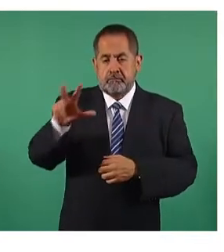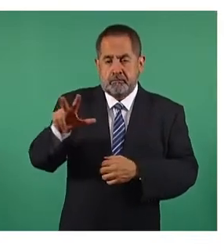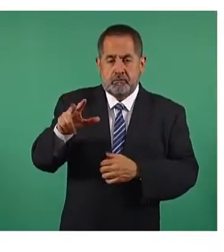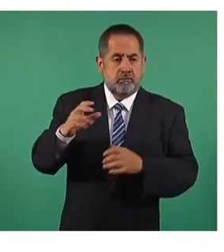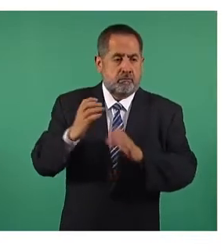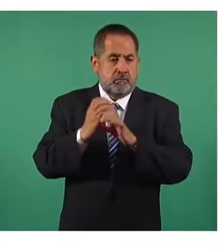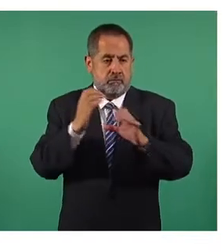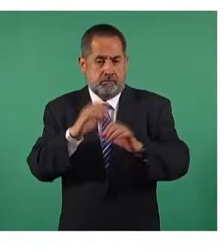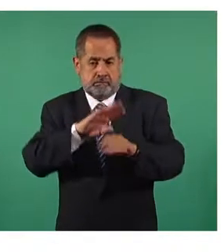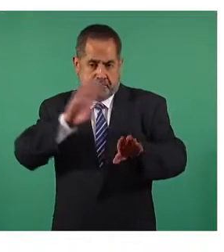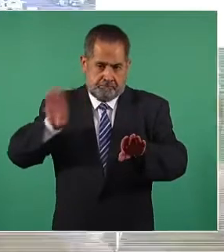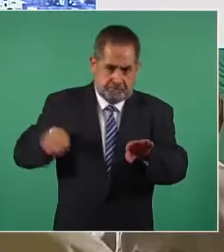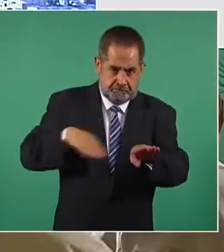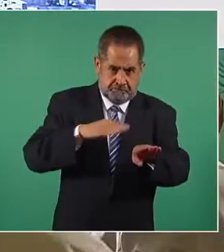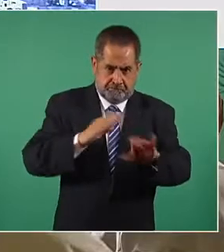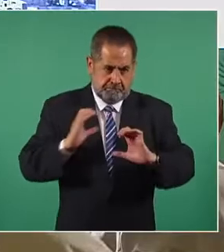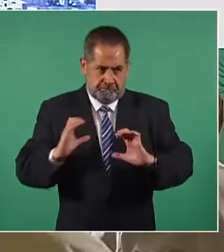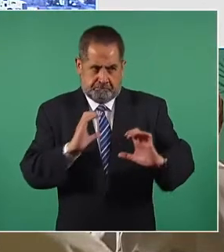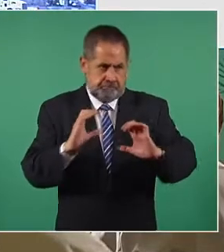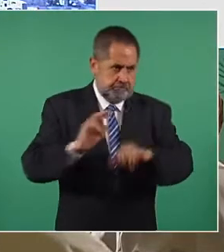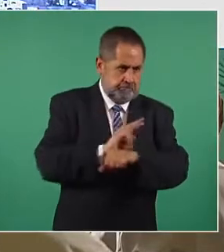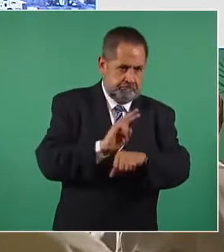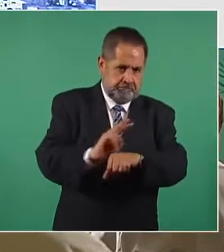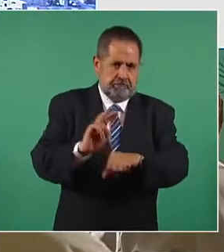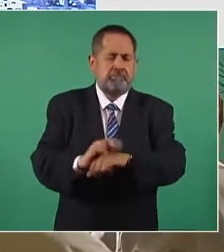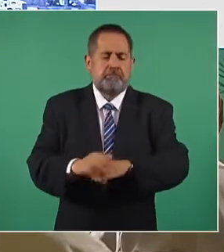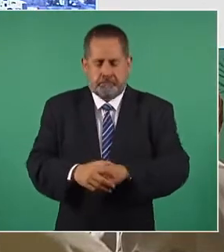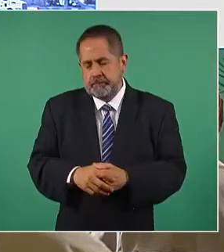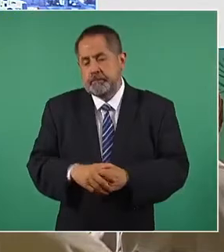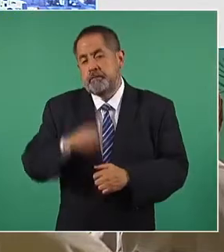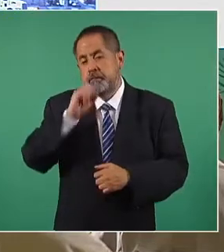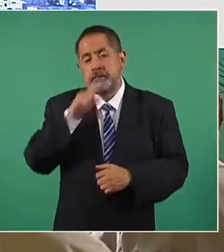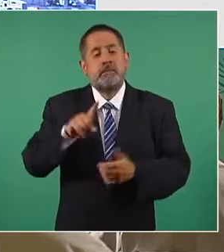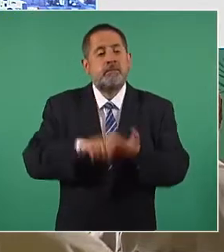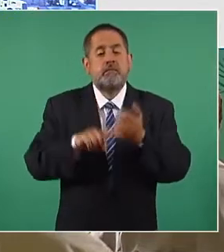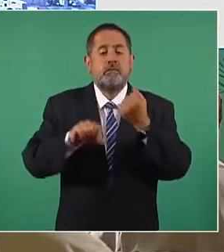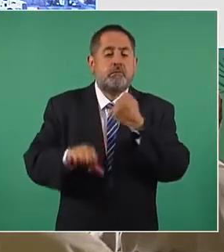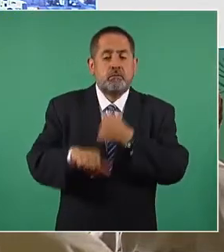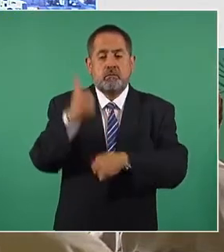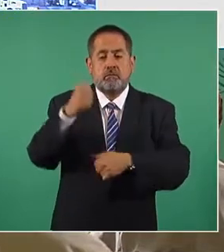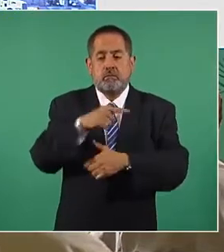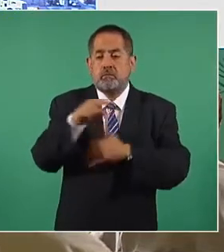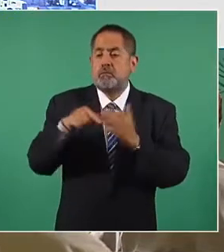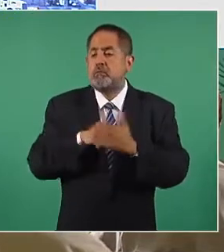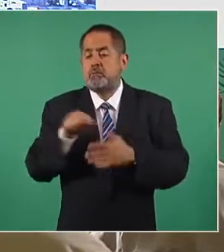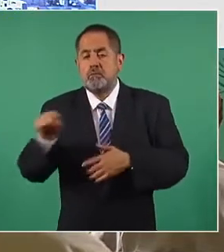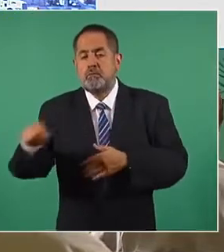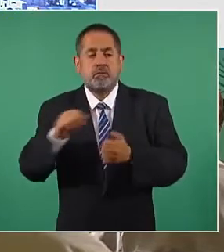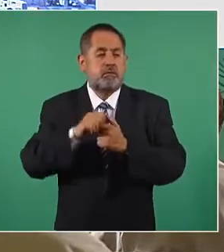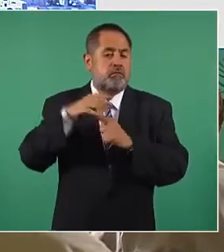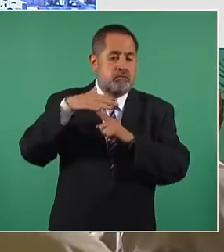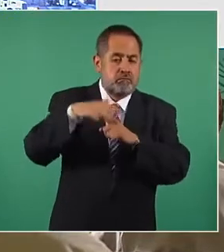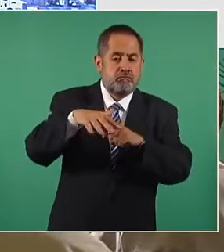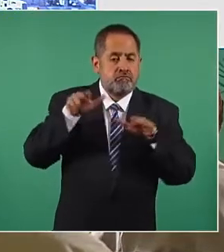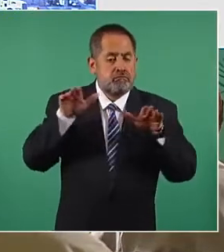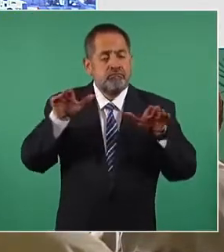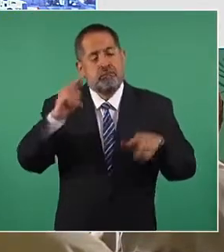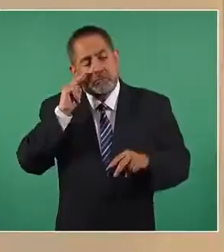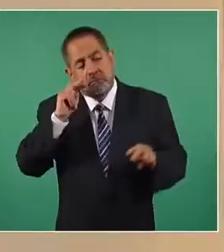en las rutas terrestres, se realizaron 11 operaciones aéreas con